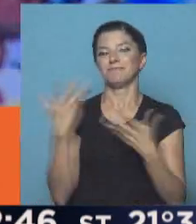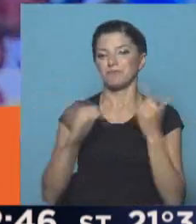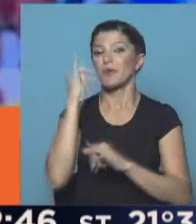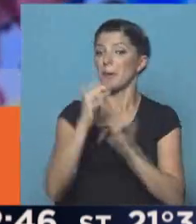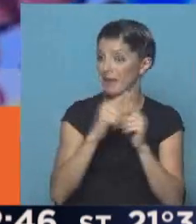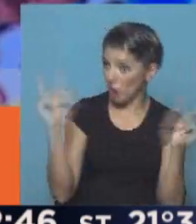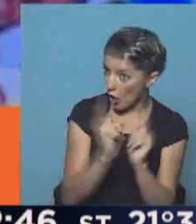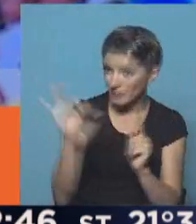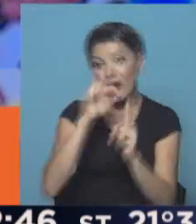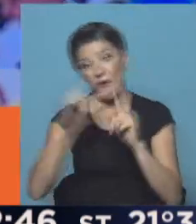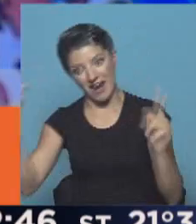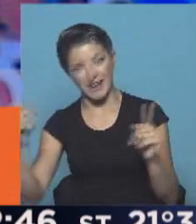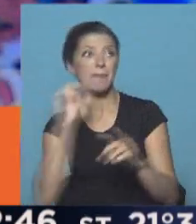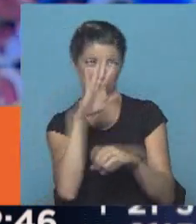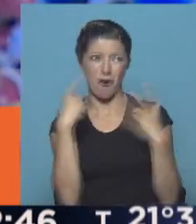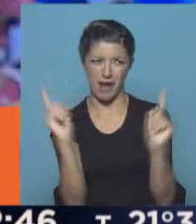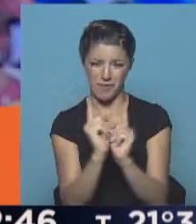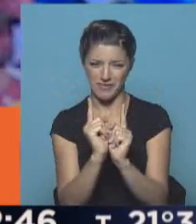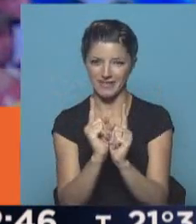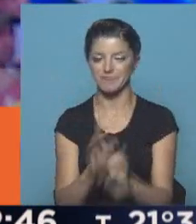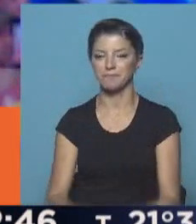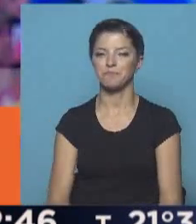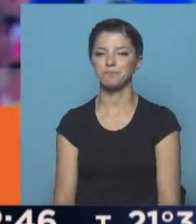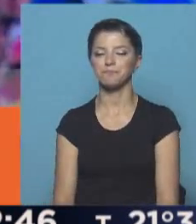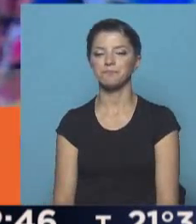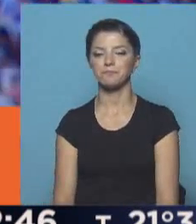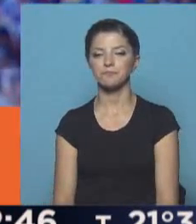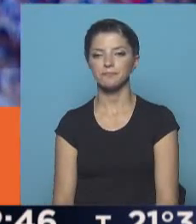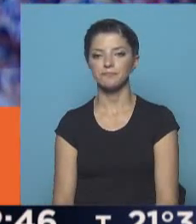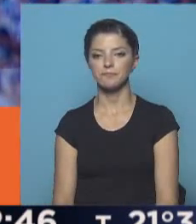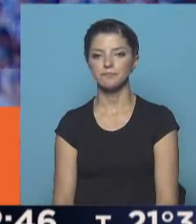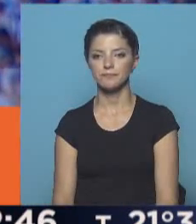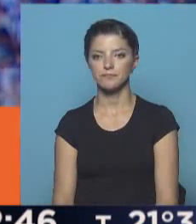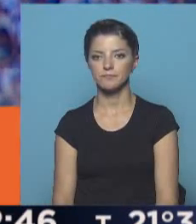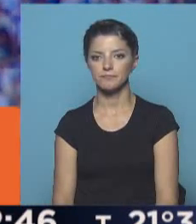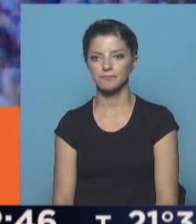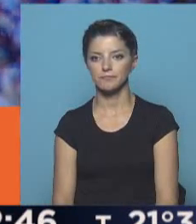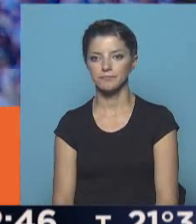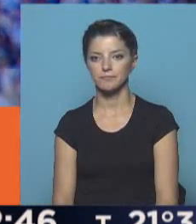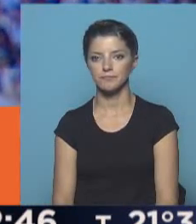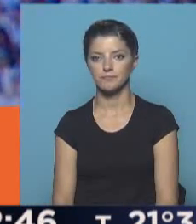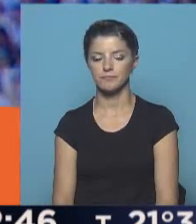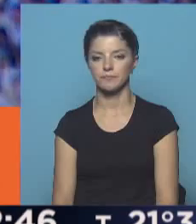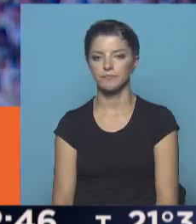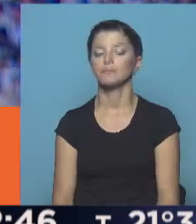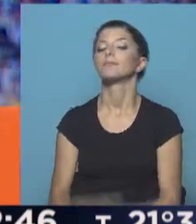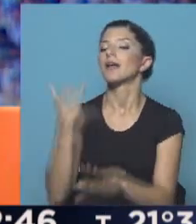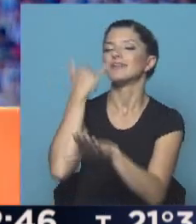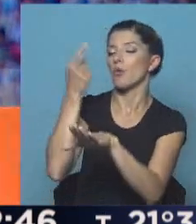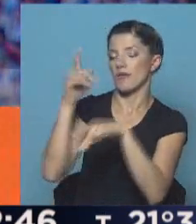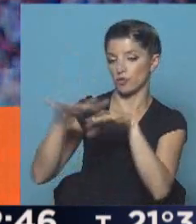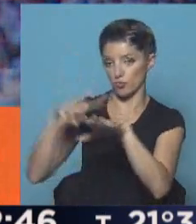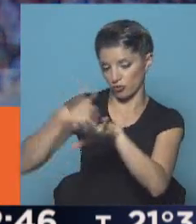una explicación larga. Hagamos la corta. Vamos a hacer la corta. La corta es que sobre la base de una polarización social ya